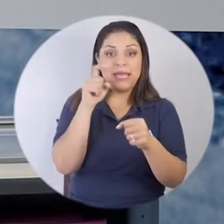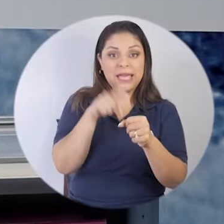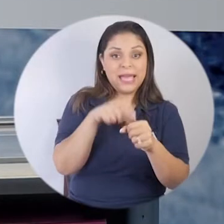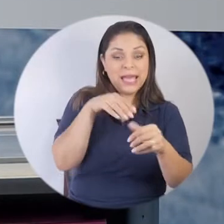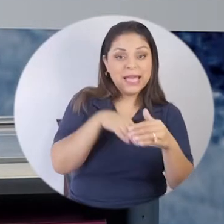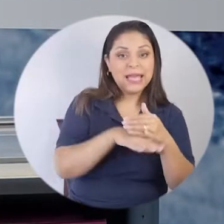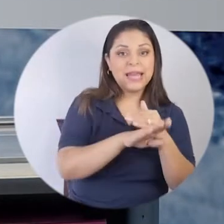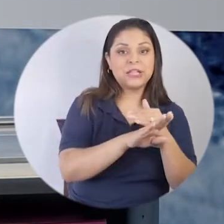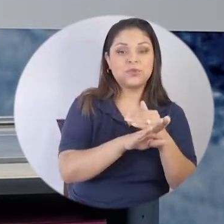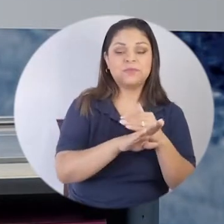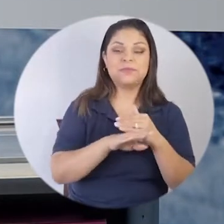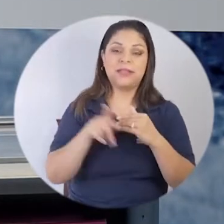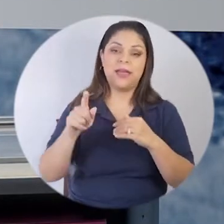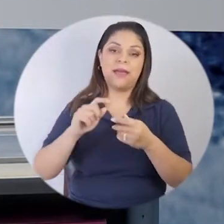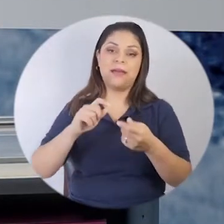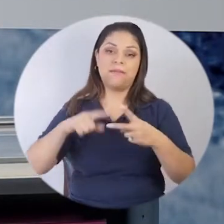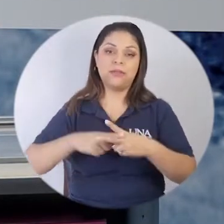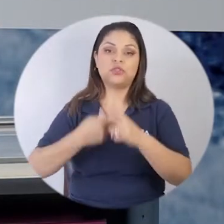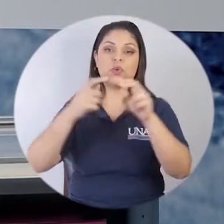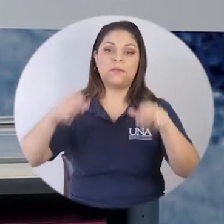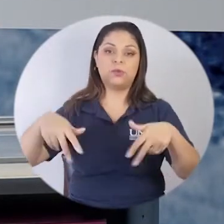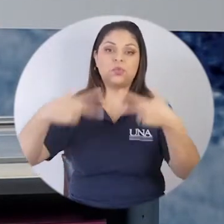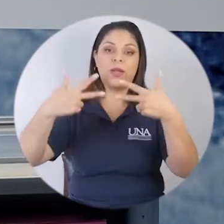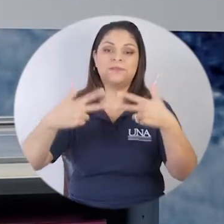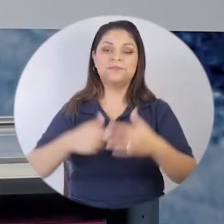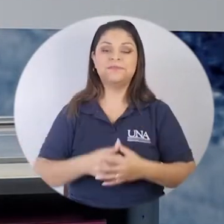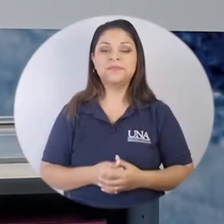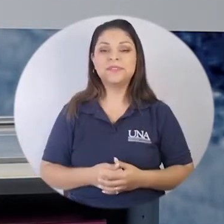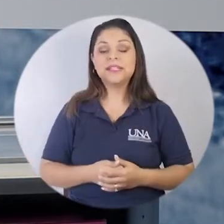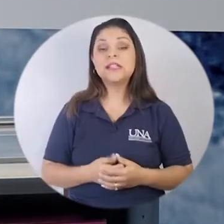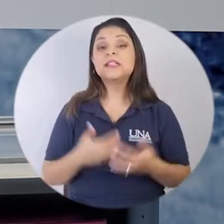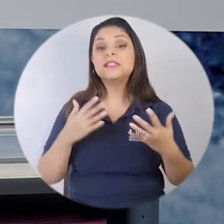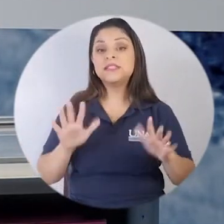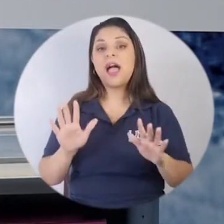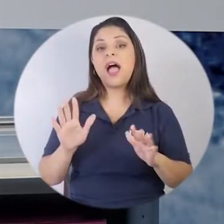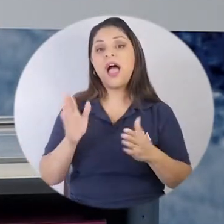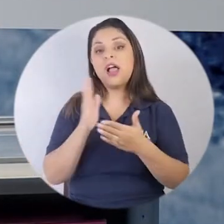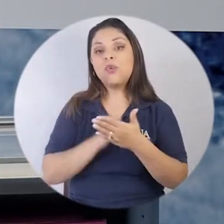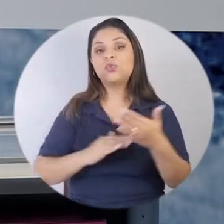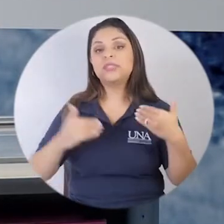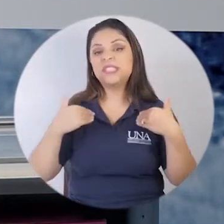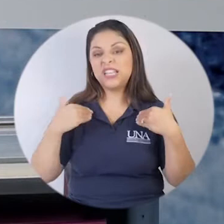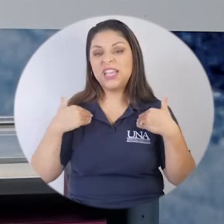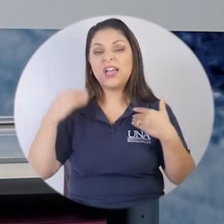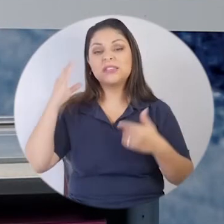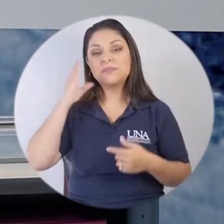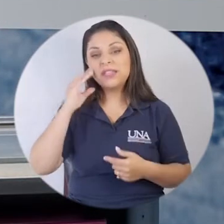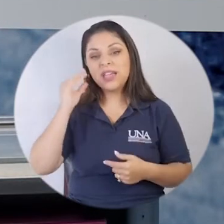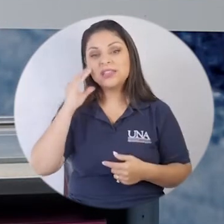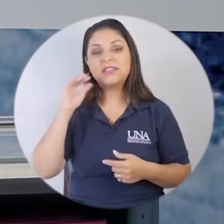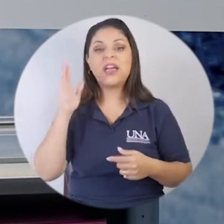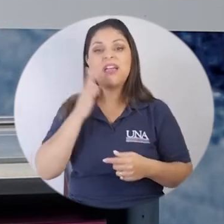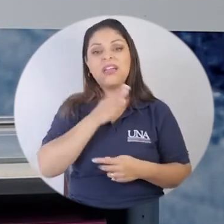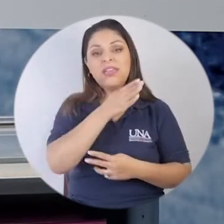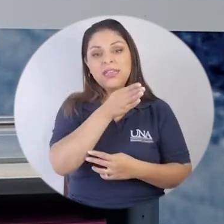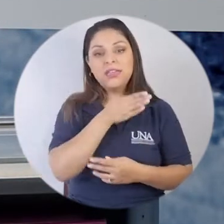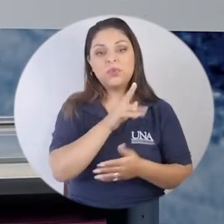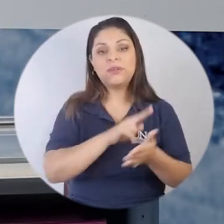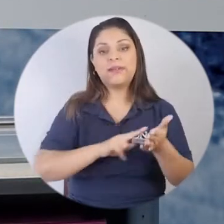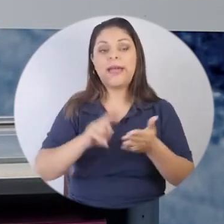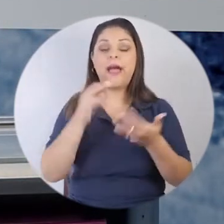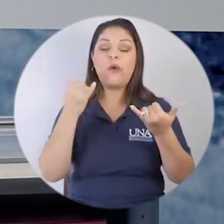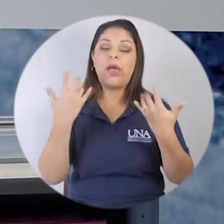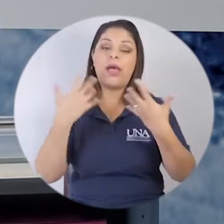tocó ingresar a la universidad desde una modalidad virtual. Los que ya tenían cierta experiencia, pues simplemente fue como